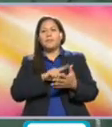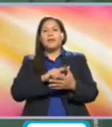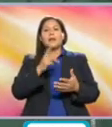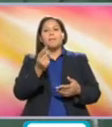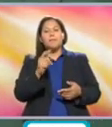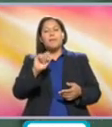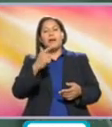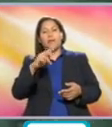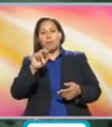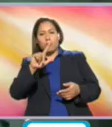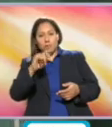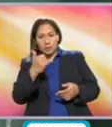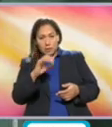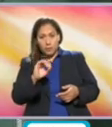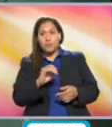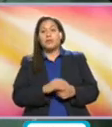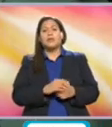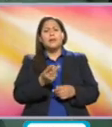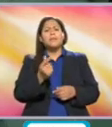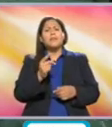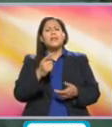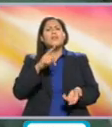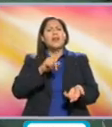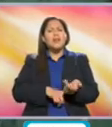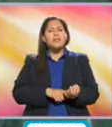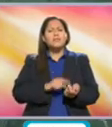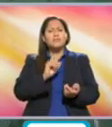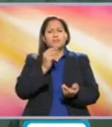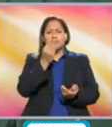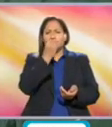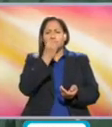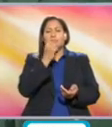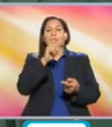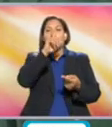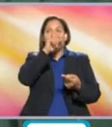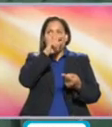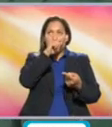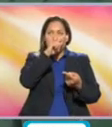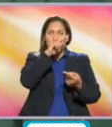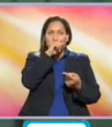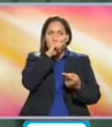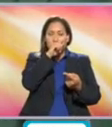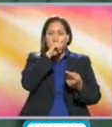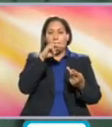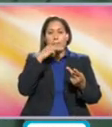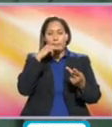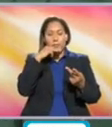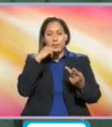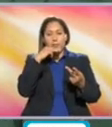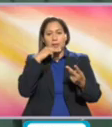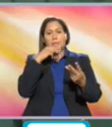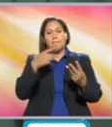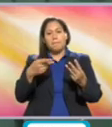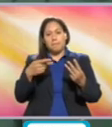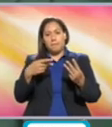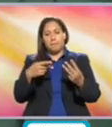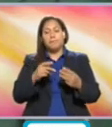Perro Aguayo. La del Perro Aguayo, ¿qué ingredientes lleva? Lleva pollo, mole y